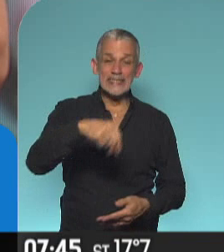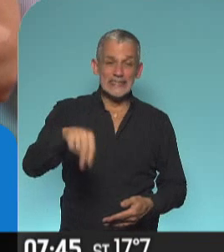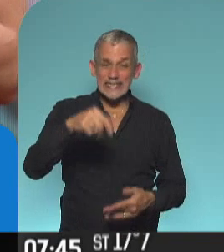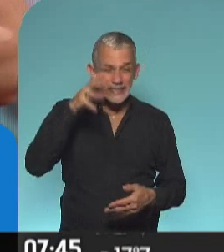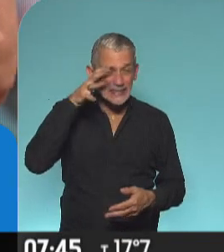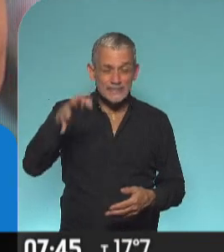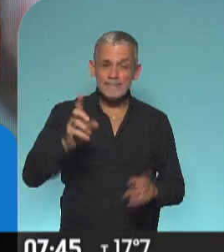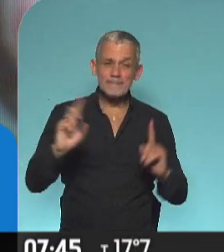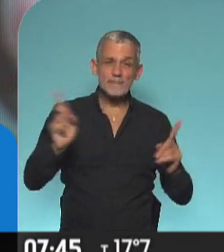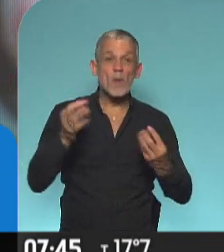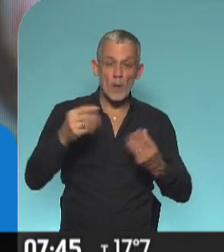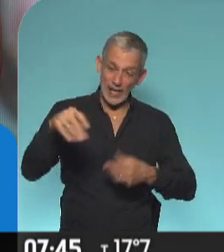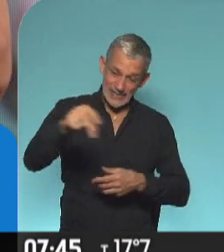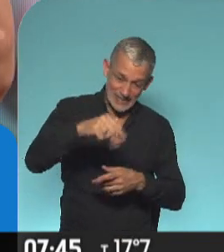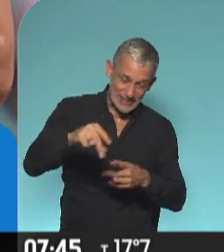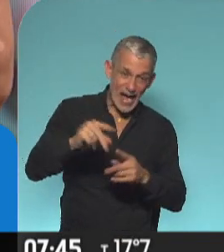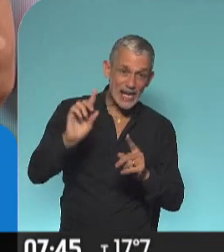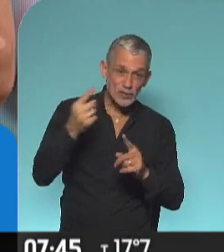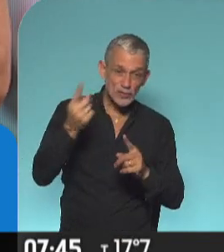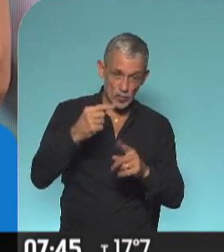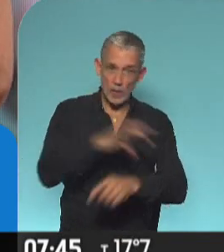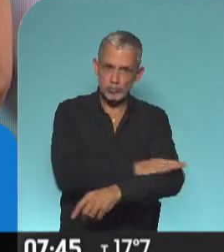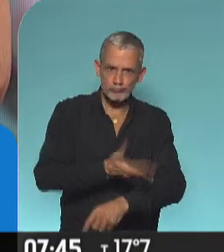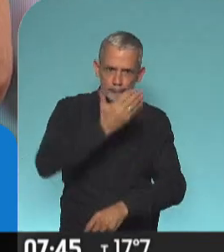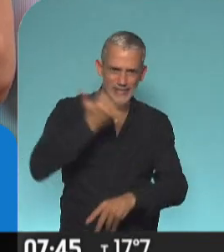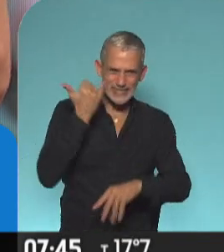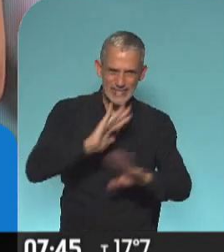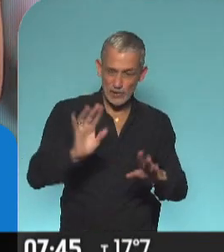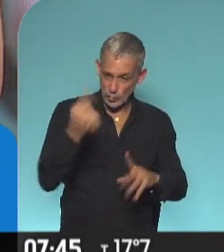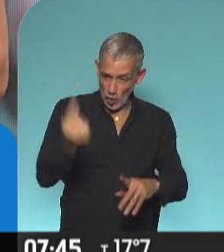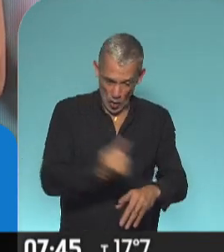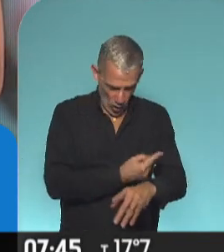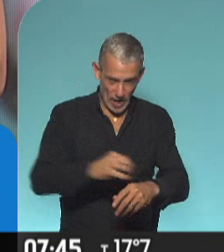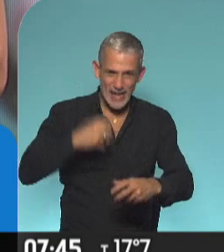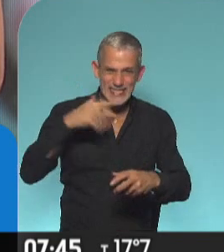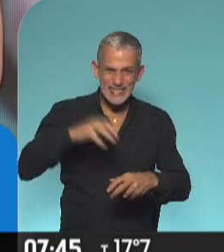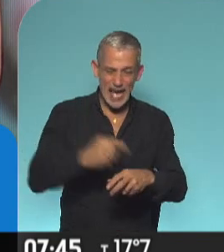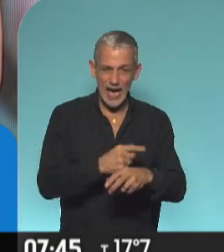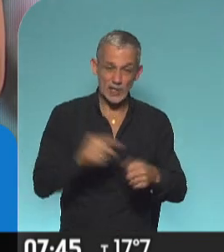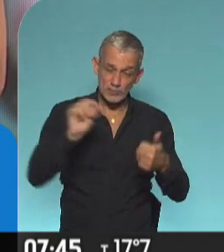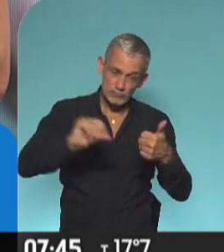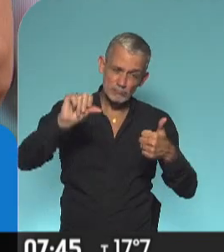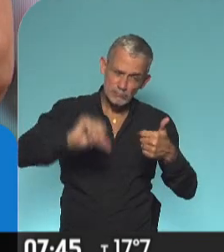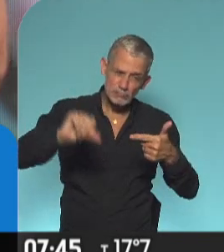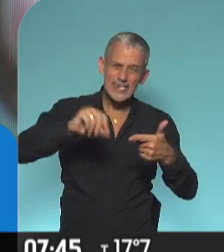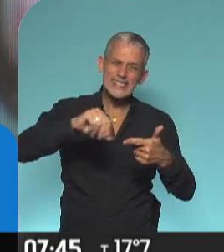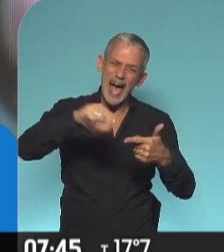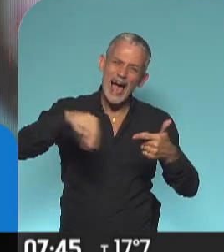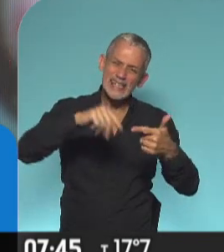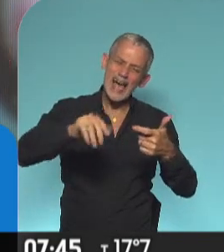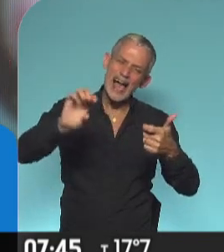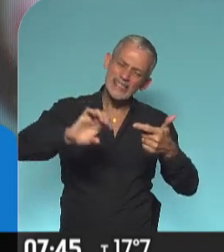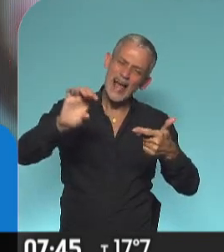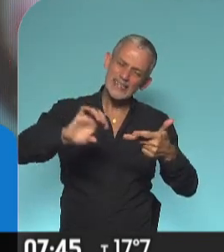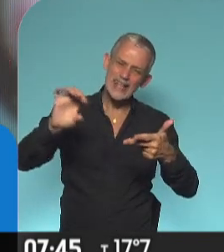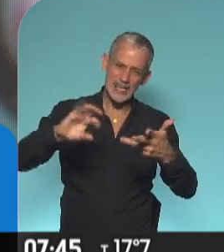consumir demasiada sal porque la sal por sí misma aumenta la presión arterial y el consumo permanente y constante de mucha sal puede llevar